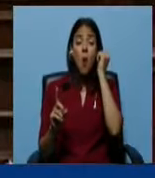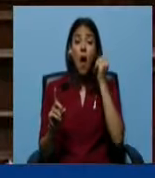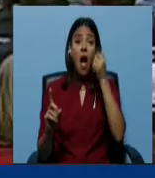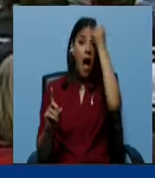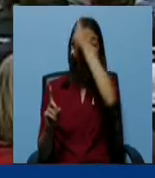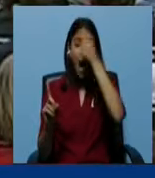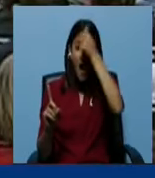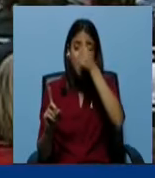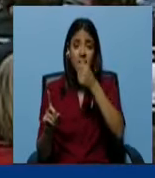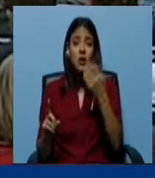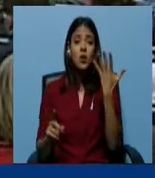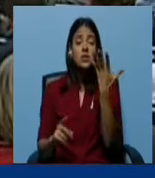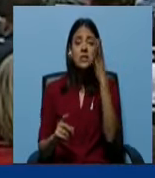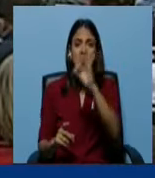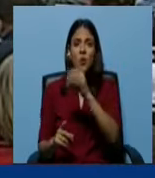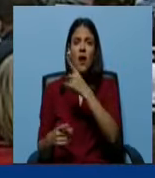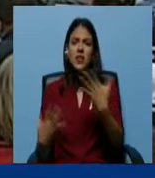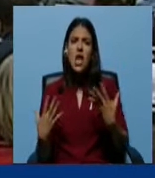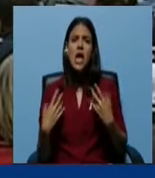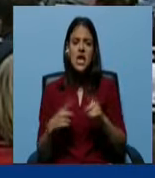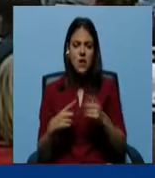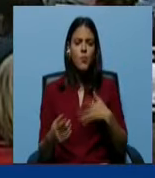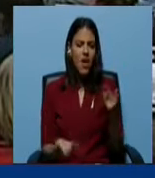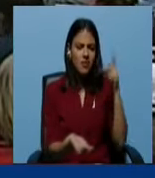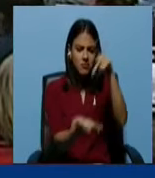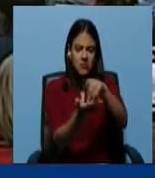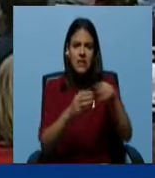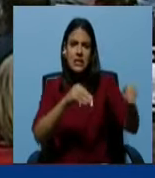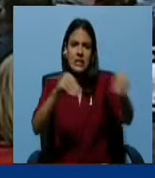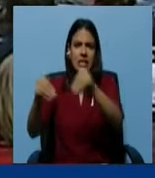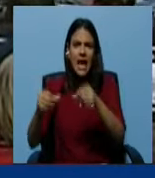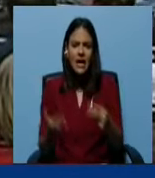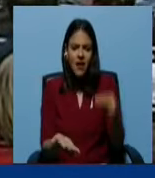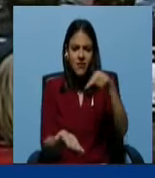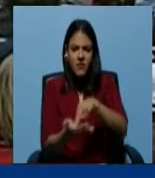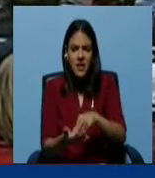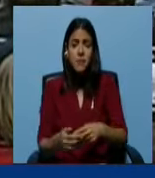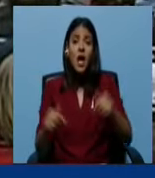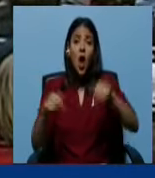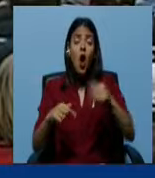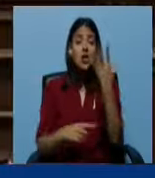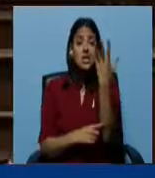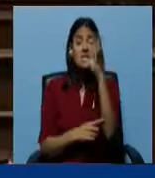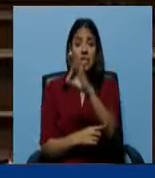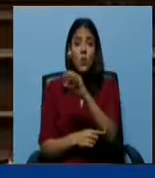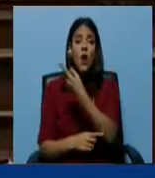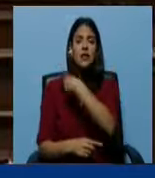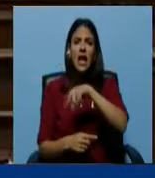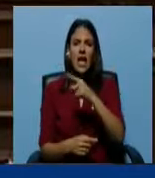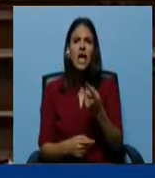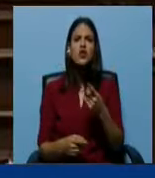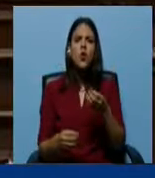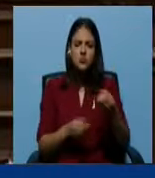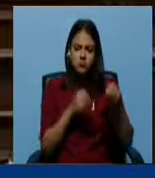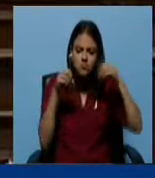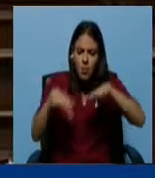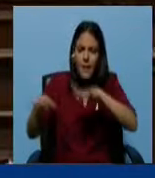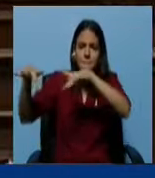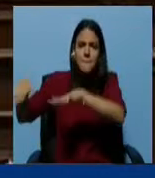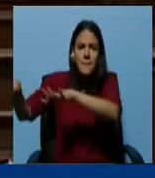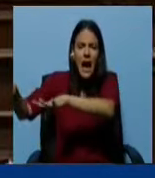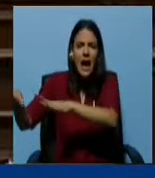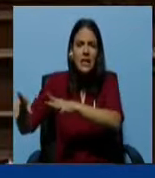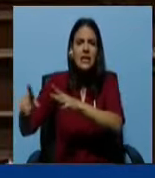que sobrevivieron y pudieron tocar tierra firme. Y 50 que murieron en los mares y fueron echados